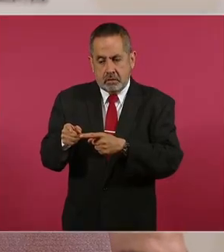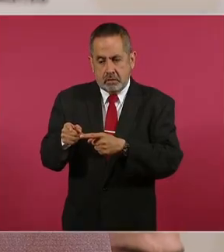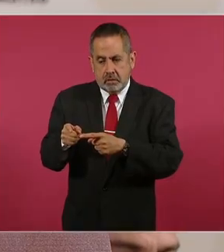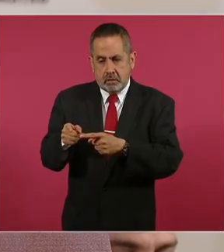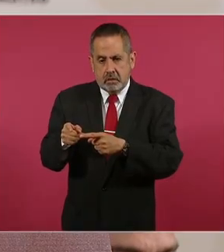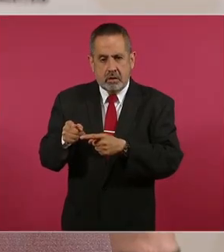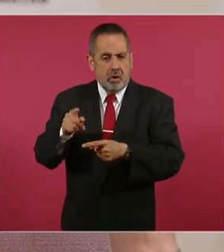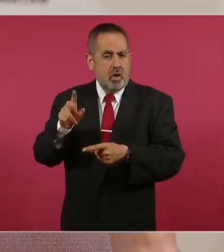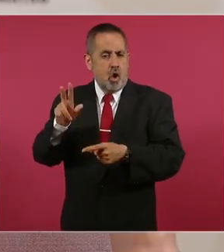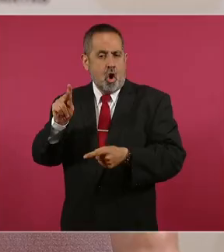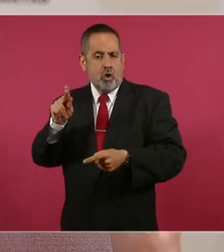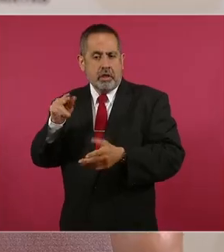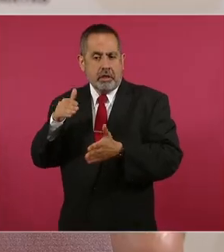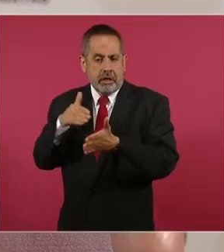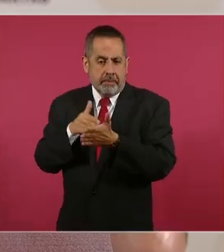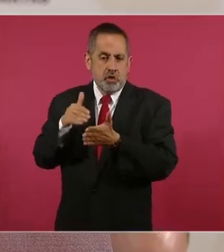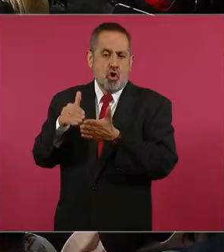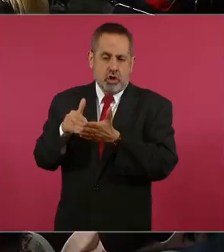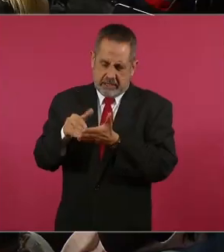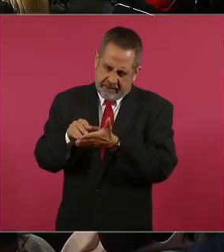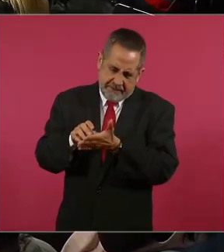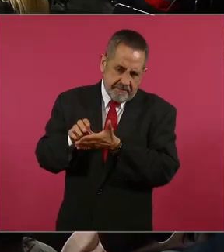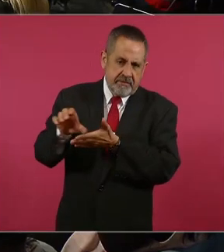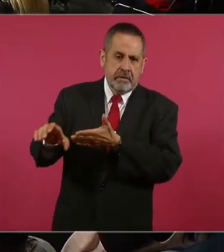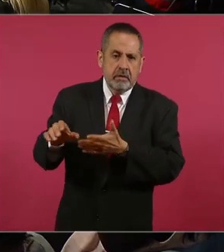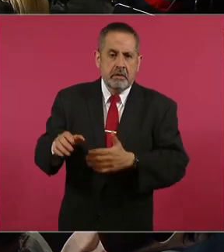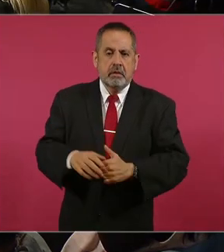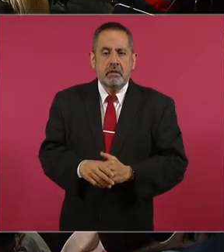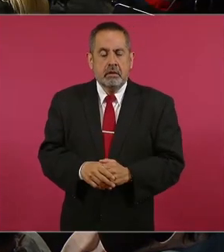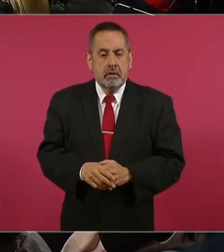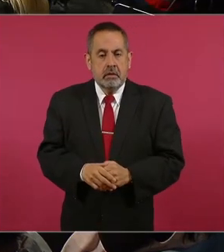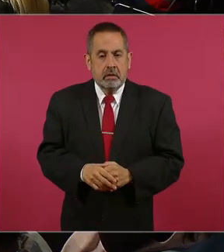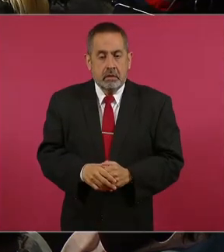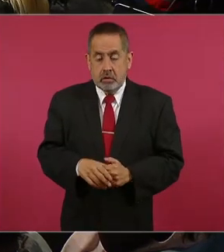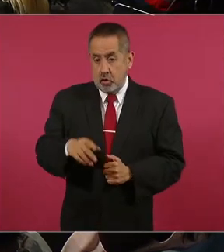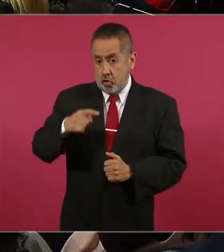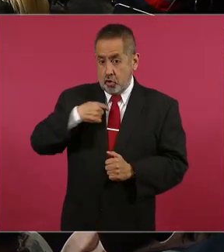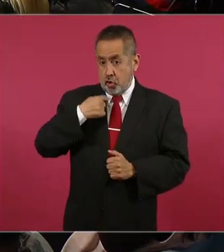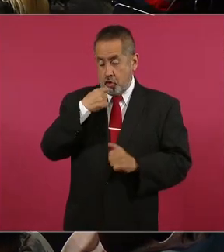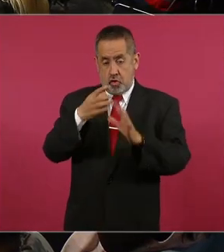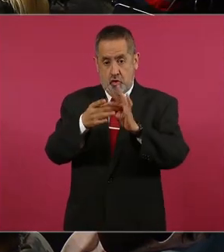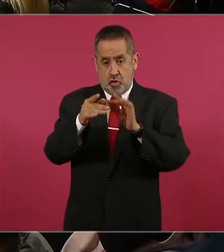son 80,000,000. Cuando hablo de Estados Unidos,